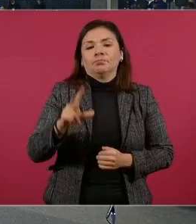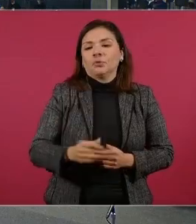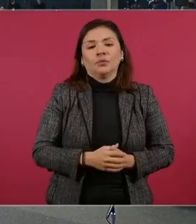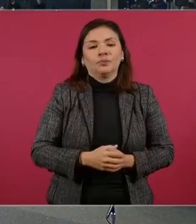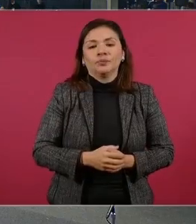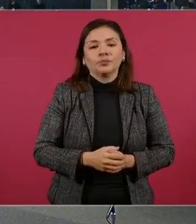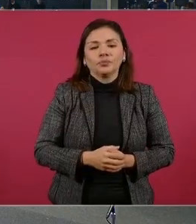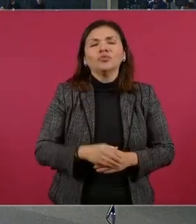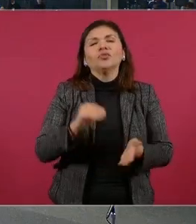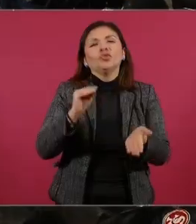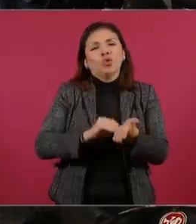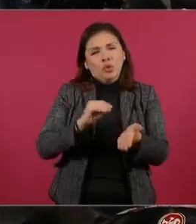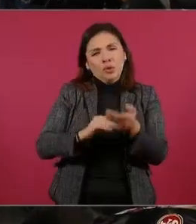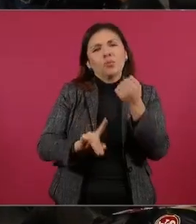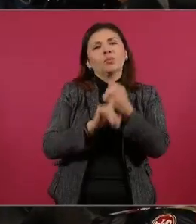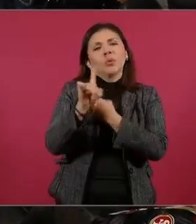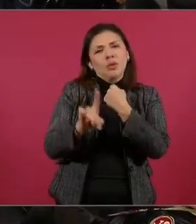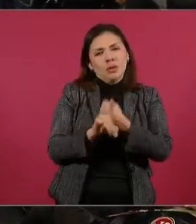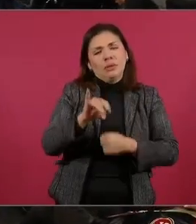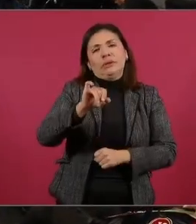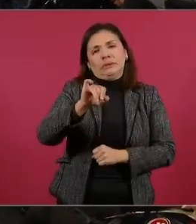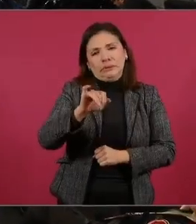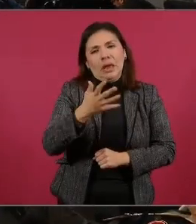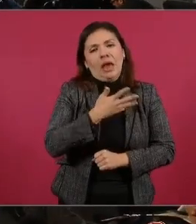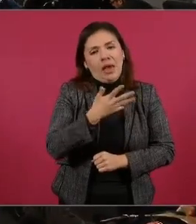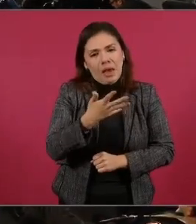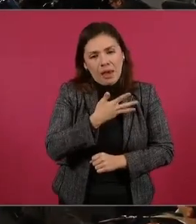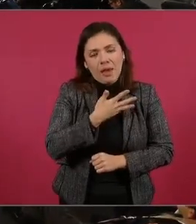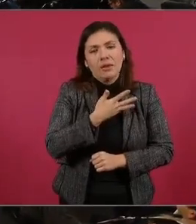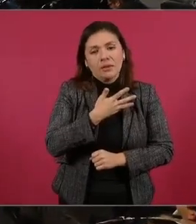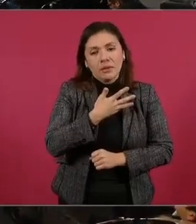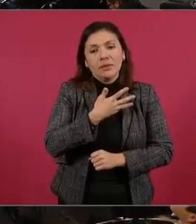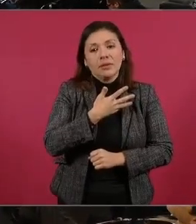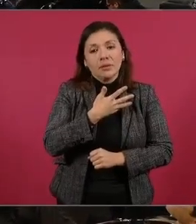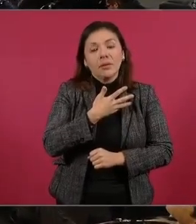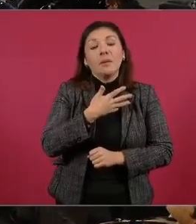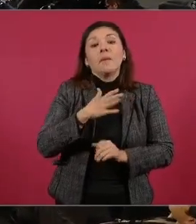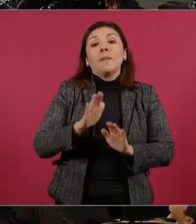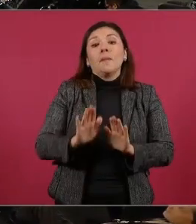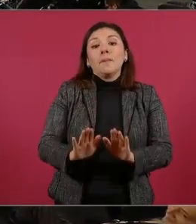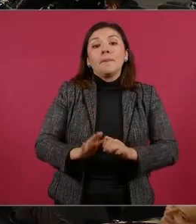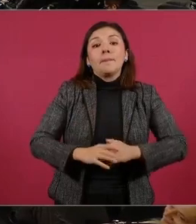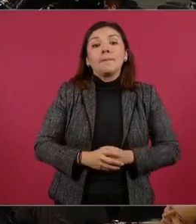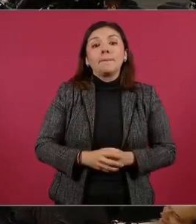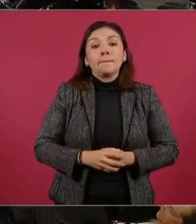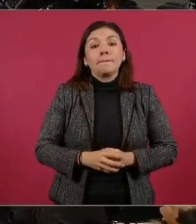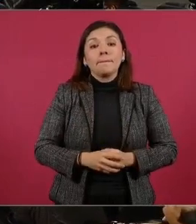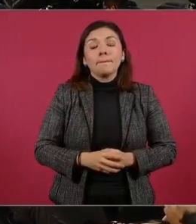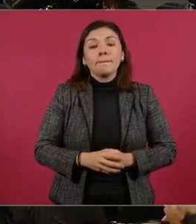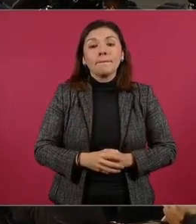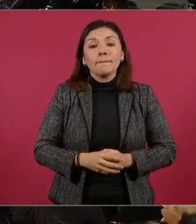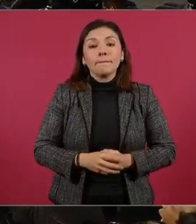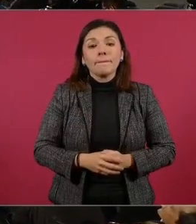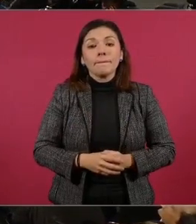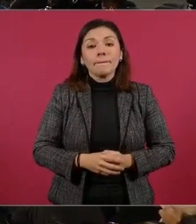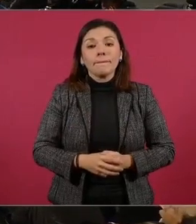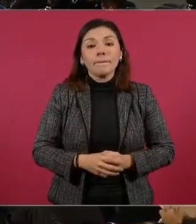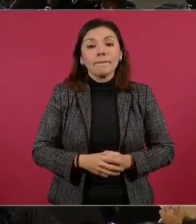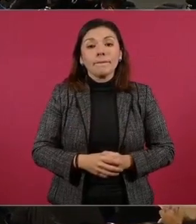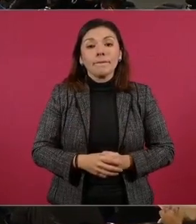habiendo problemas pero pero súbelo un